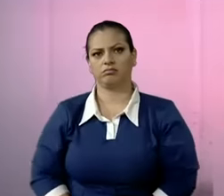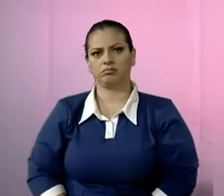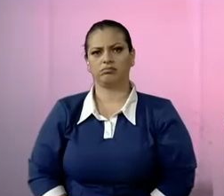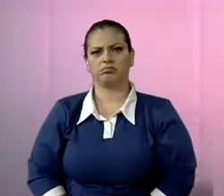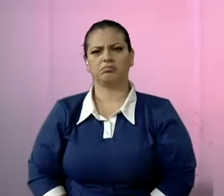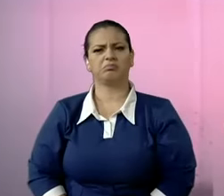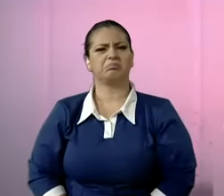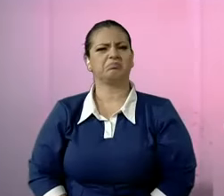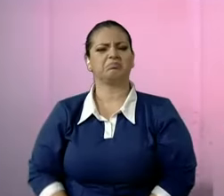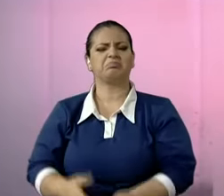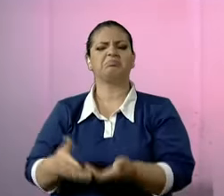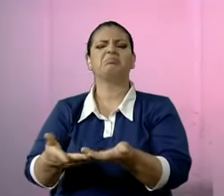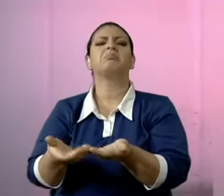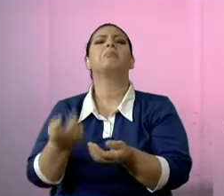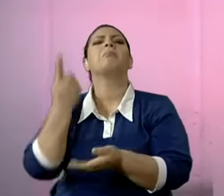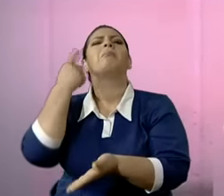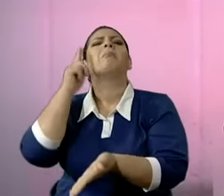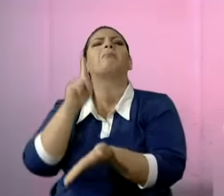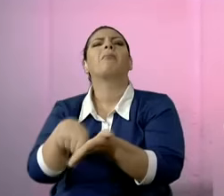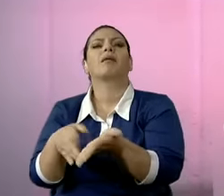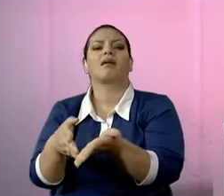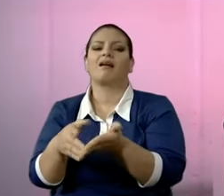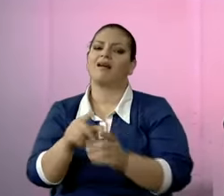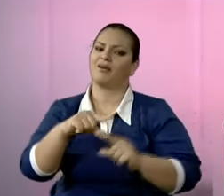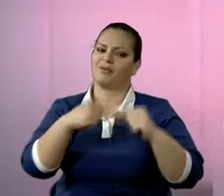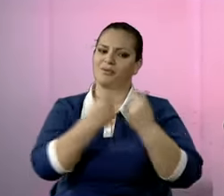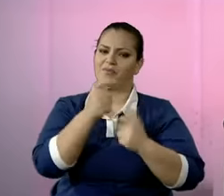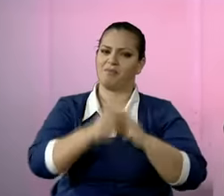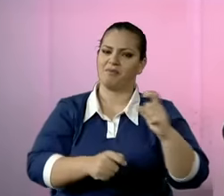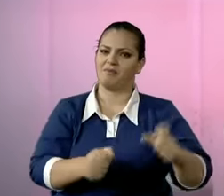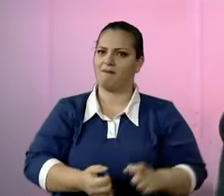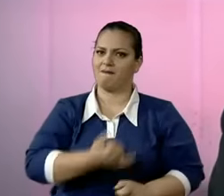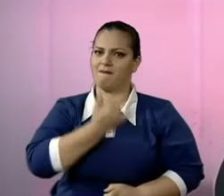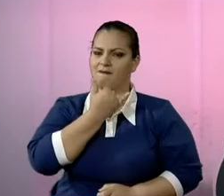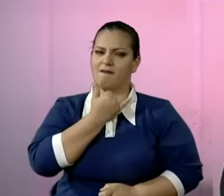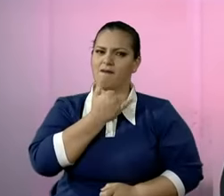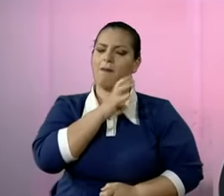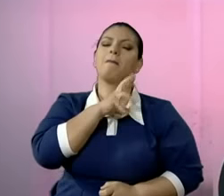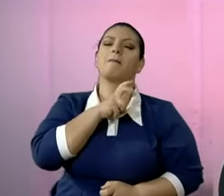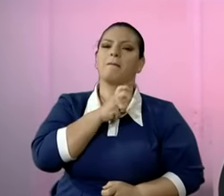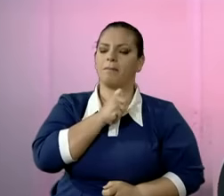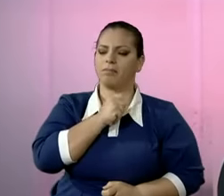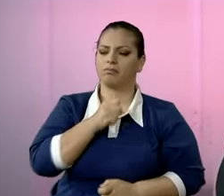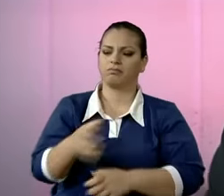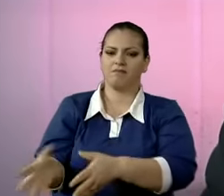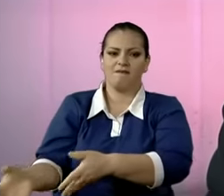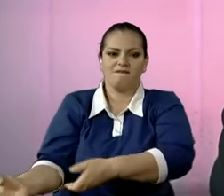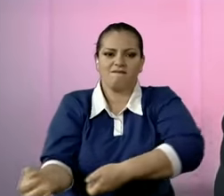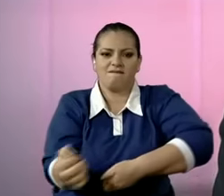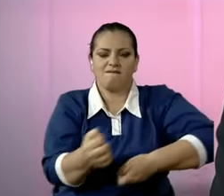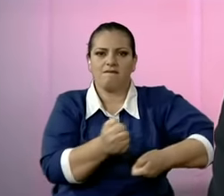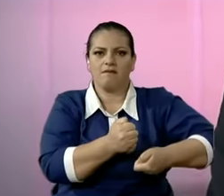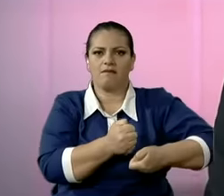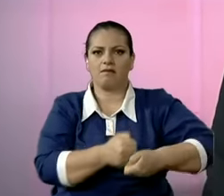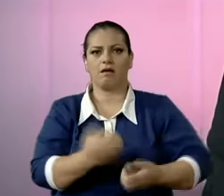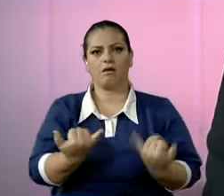parecer, iba a ser utilizado por bandas delictivas. La policía y la fiscalía se encuentran investigando el caso.